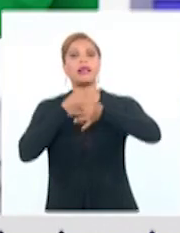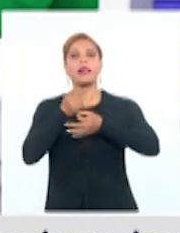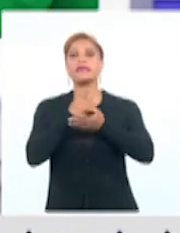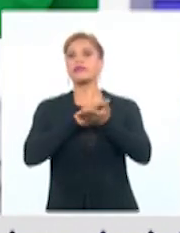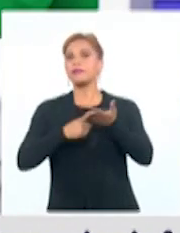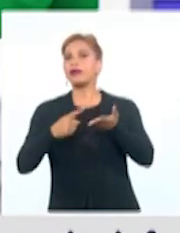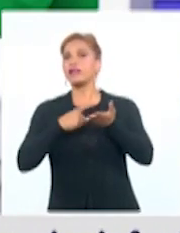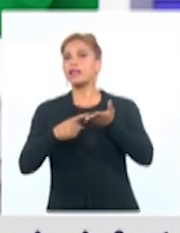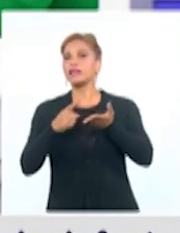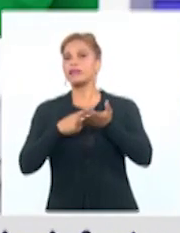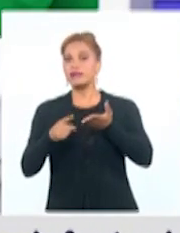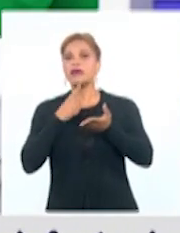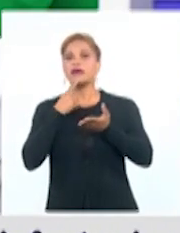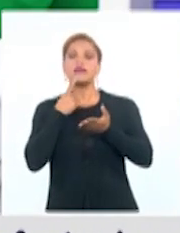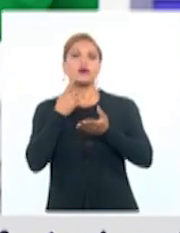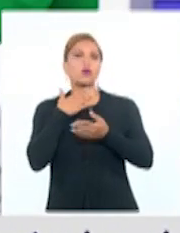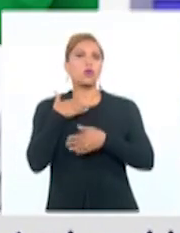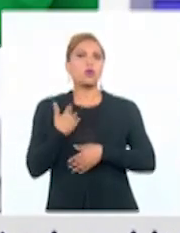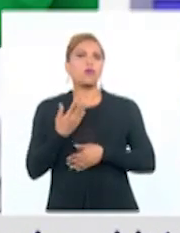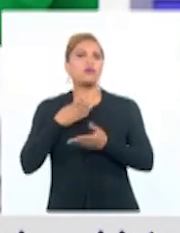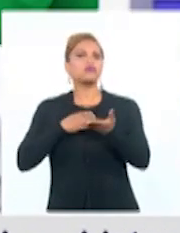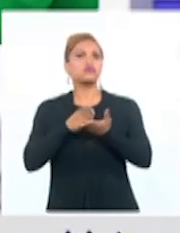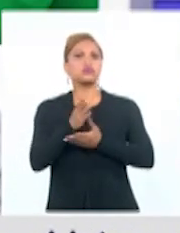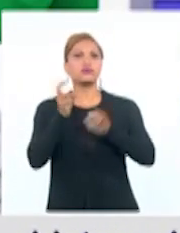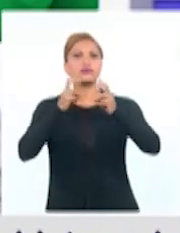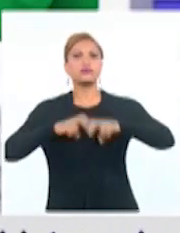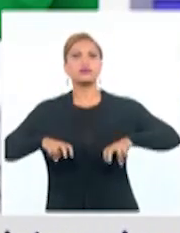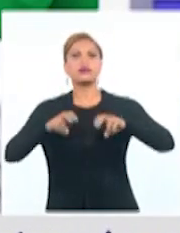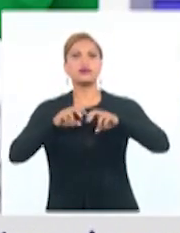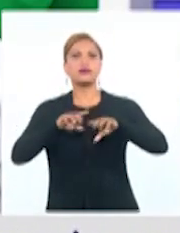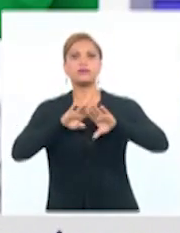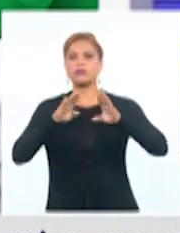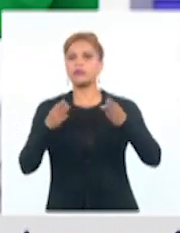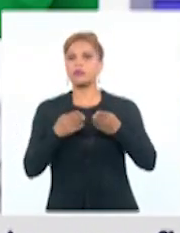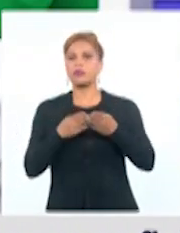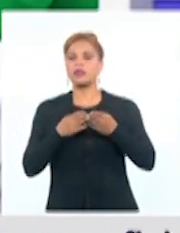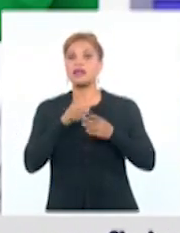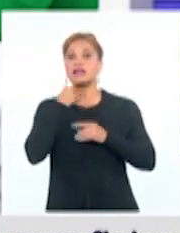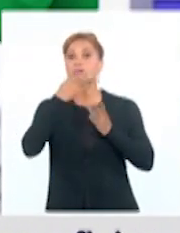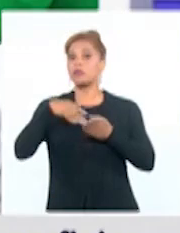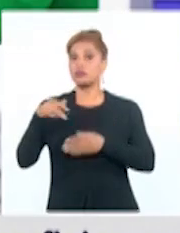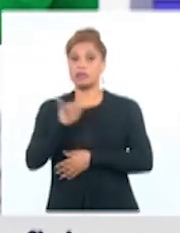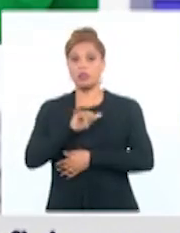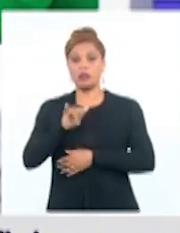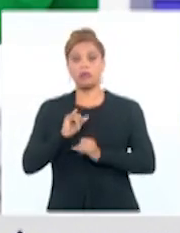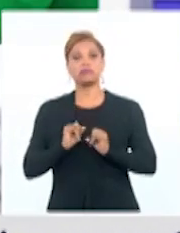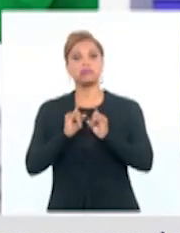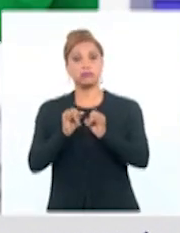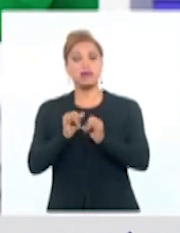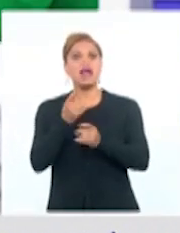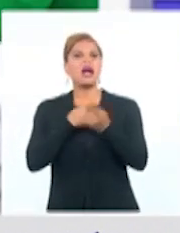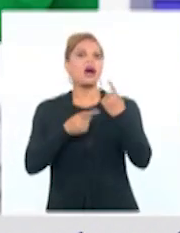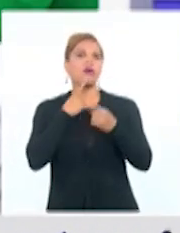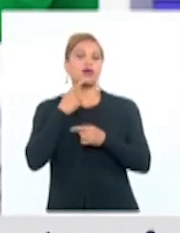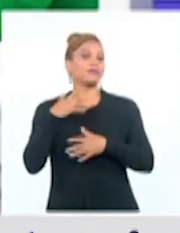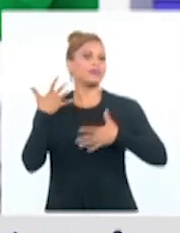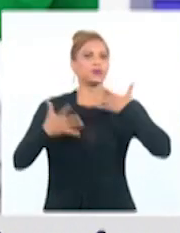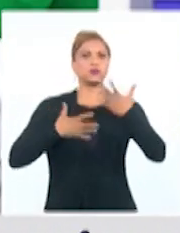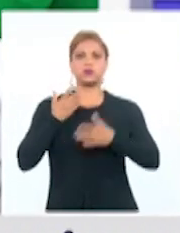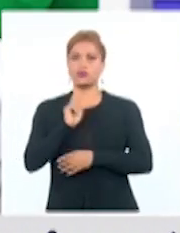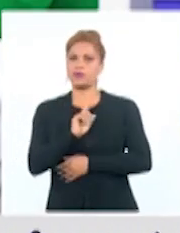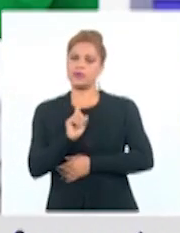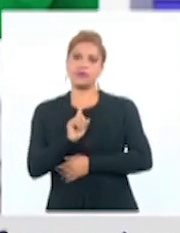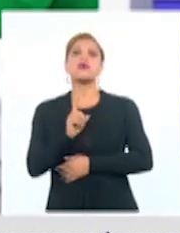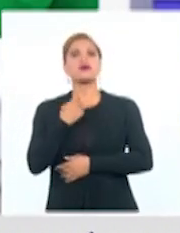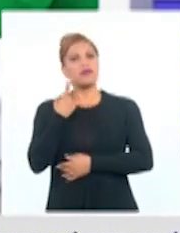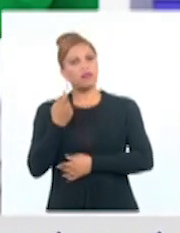del comportamiento de la incidencia y de la mortalidad, que aunque estemos insatisfechos, porque todavía hay